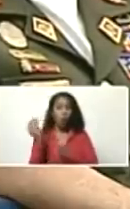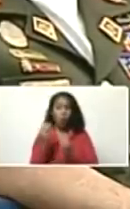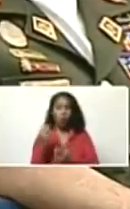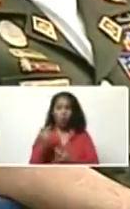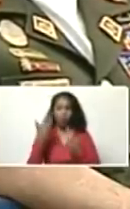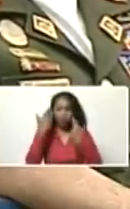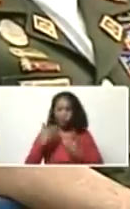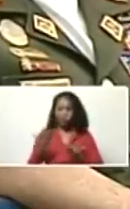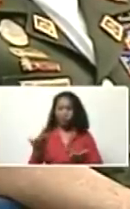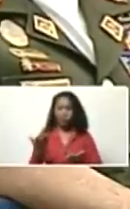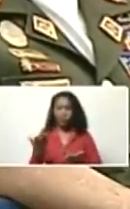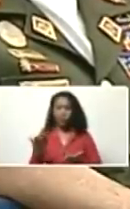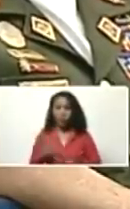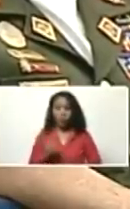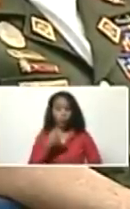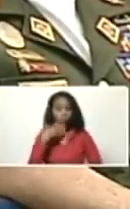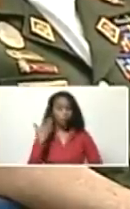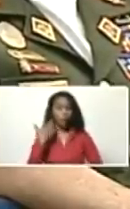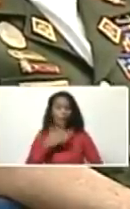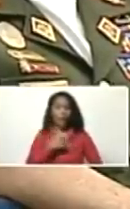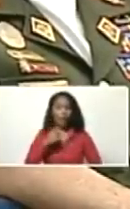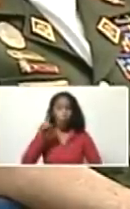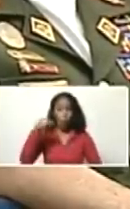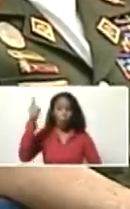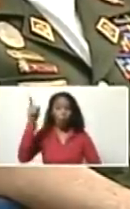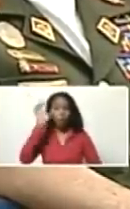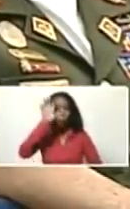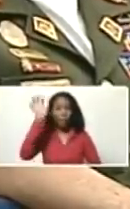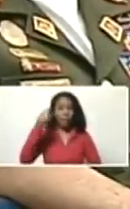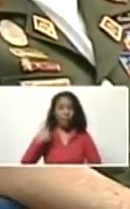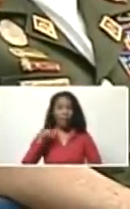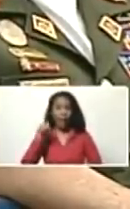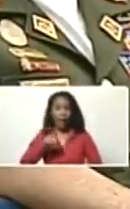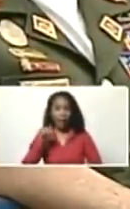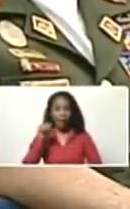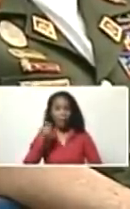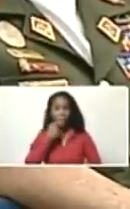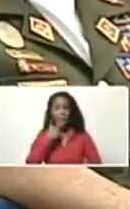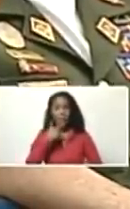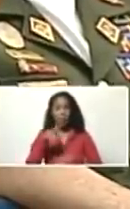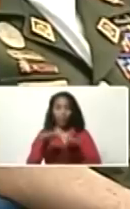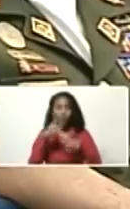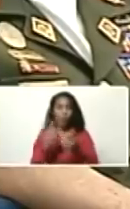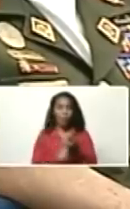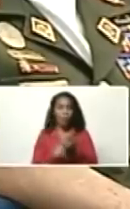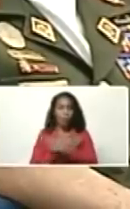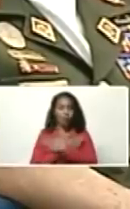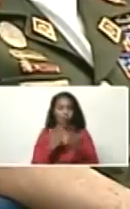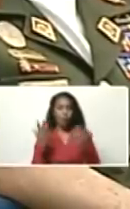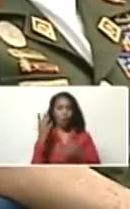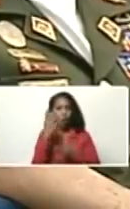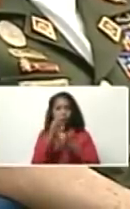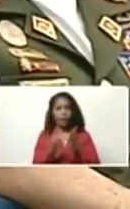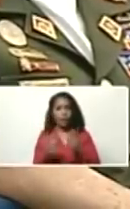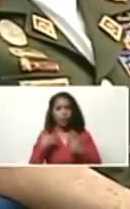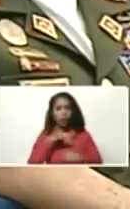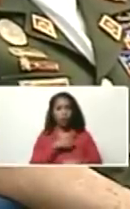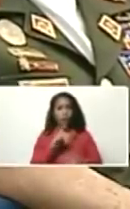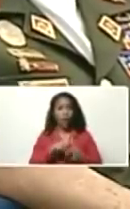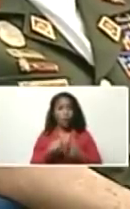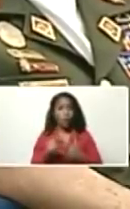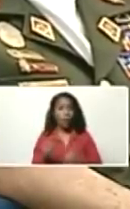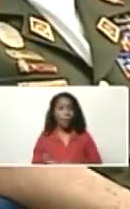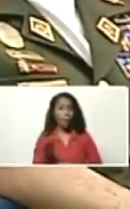fuese más bien un orgullo, quisieran otras naciones tener lo que tiene esta patria, la belleza, la hermandad, la solidaridad que nos caracteriza. Entonces, es